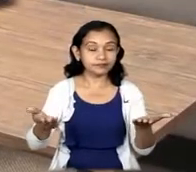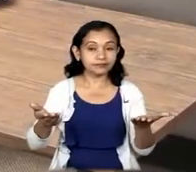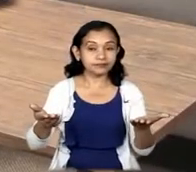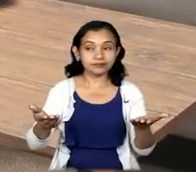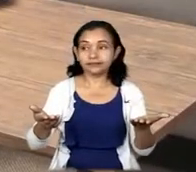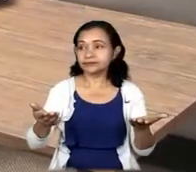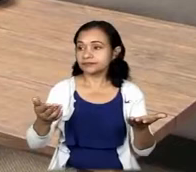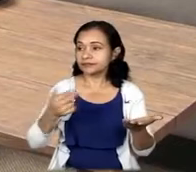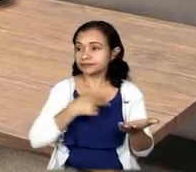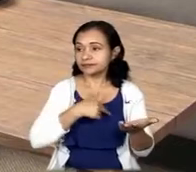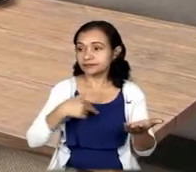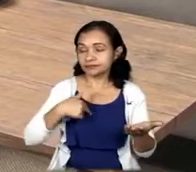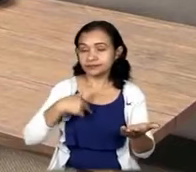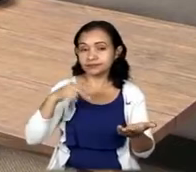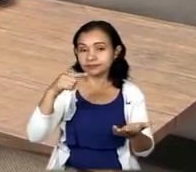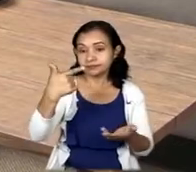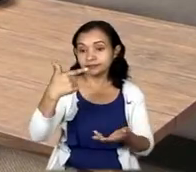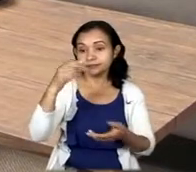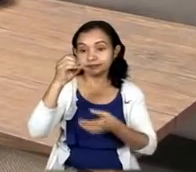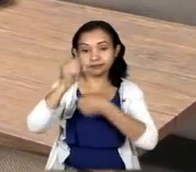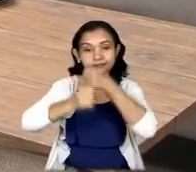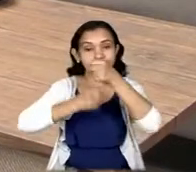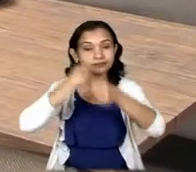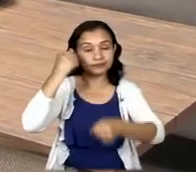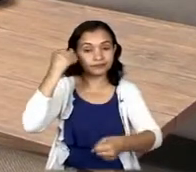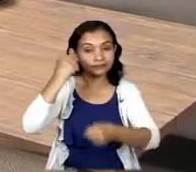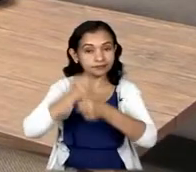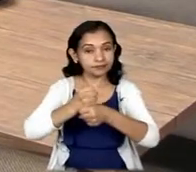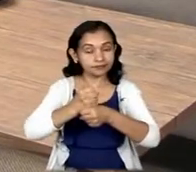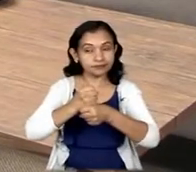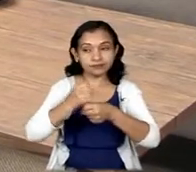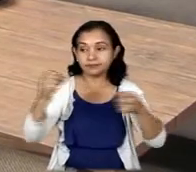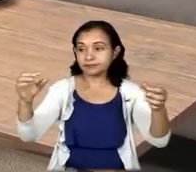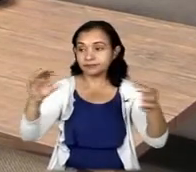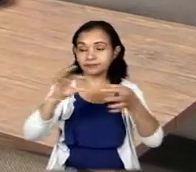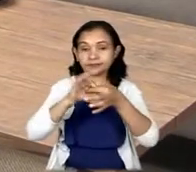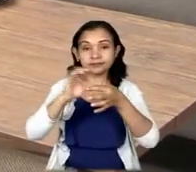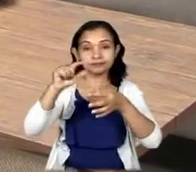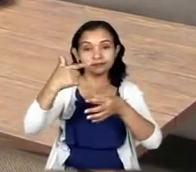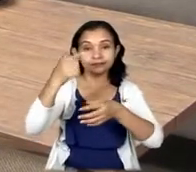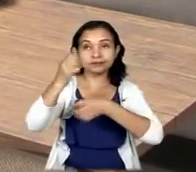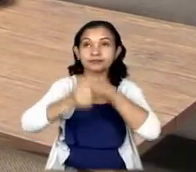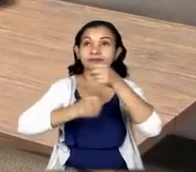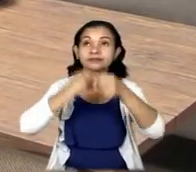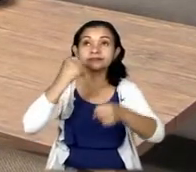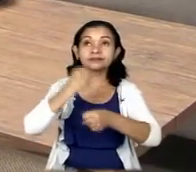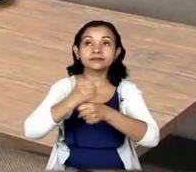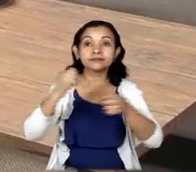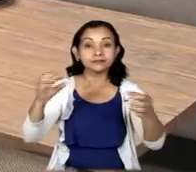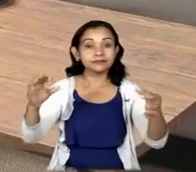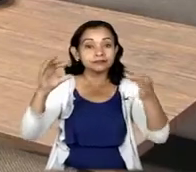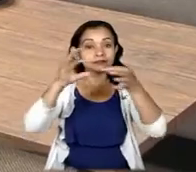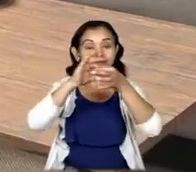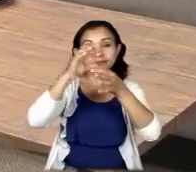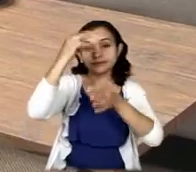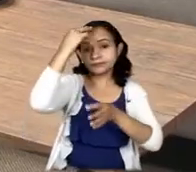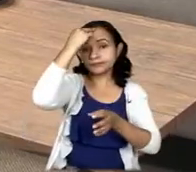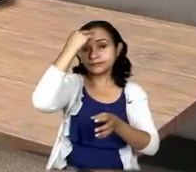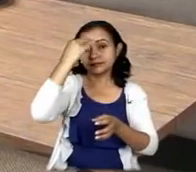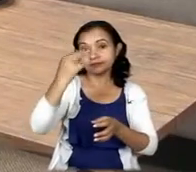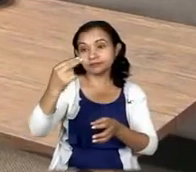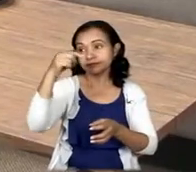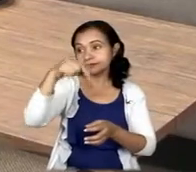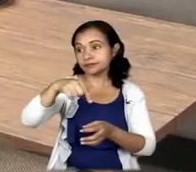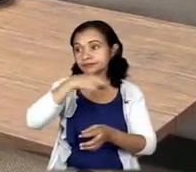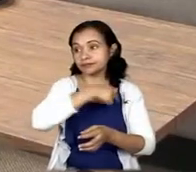por cierto están cumpliendo 70 años y que es parte, tienen su 70 aniversario, y que es parte del homenaje que se va a hacer ahora,